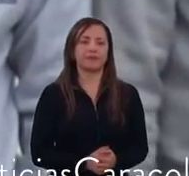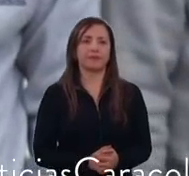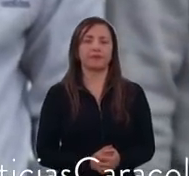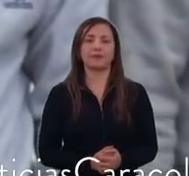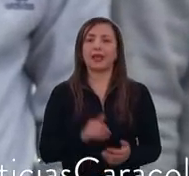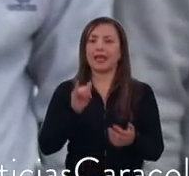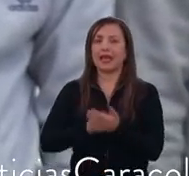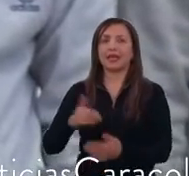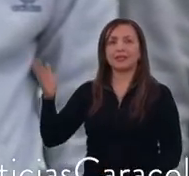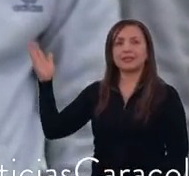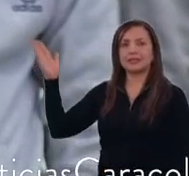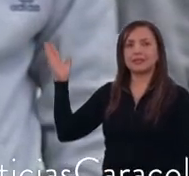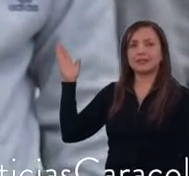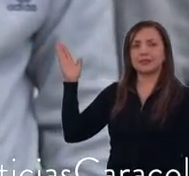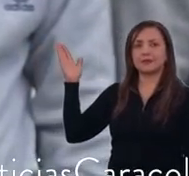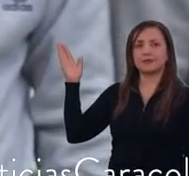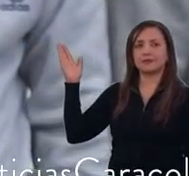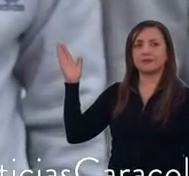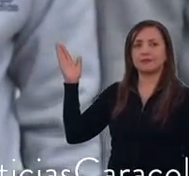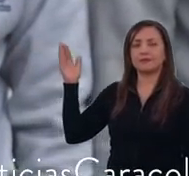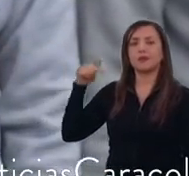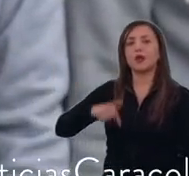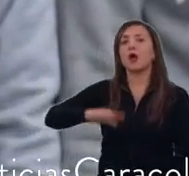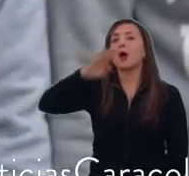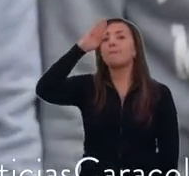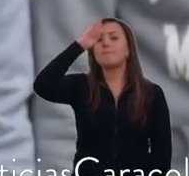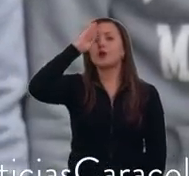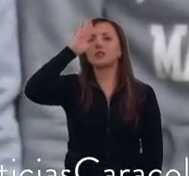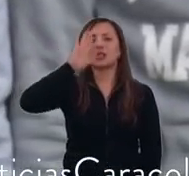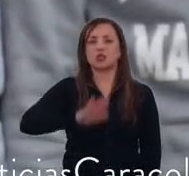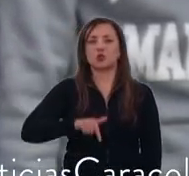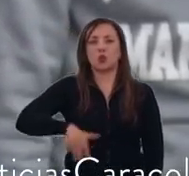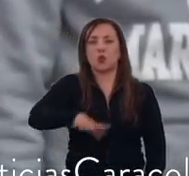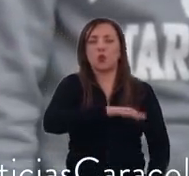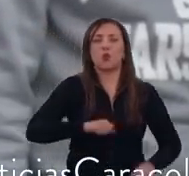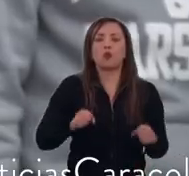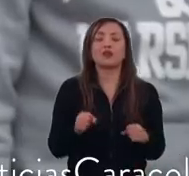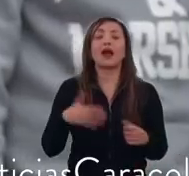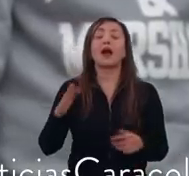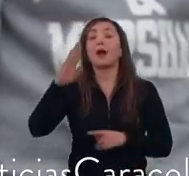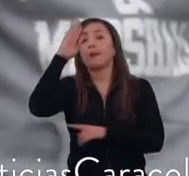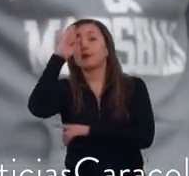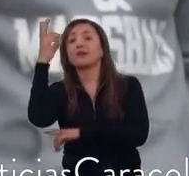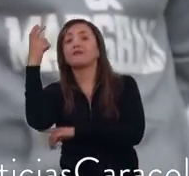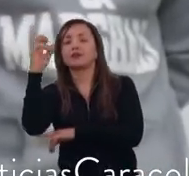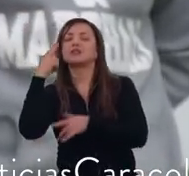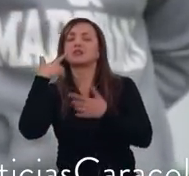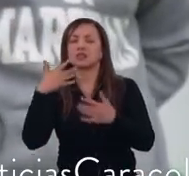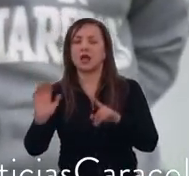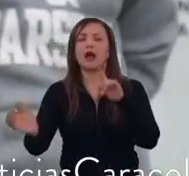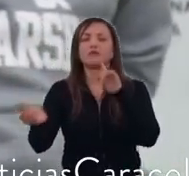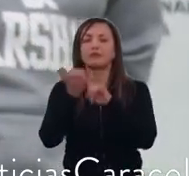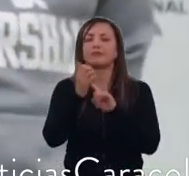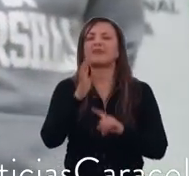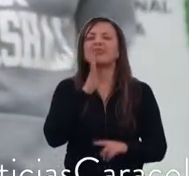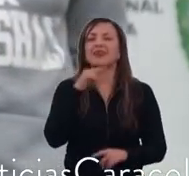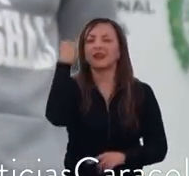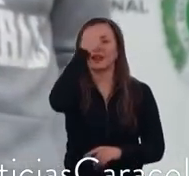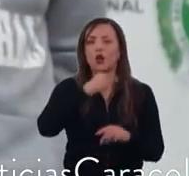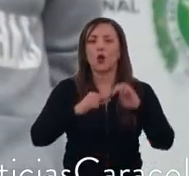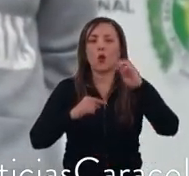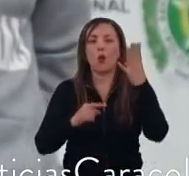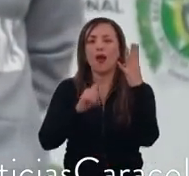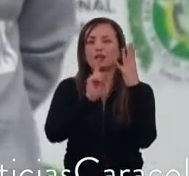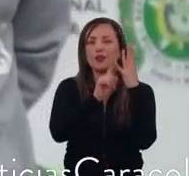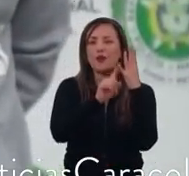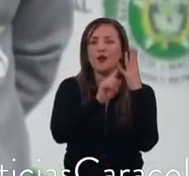Estos son los capturados desde la Policía Metropolitana de Bogotá. También la policía y la fiscalía aseguran que ya tienen identificado a ese cuarto